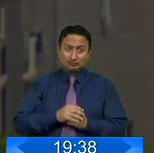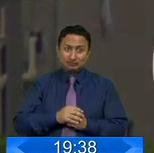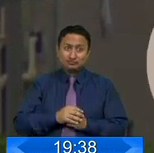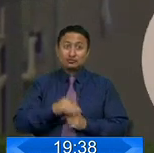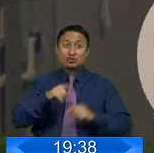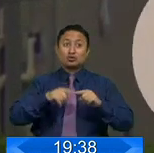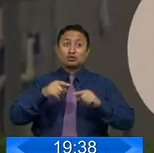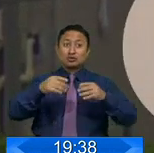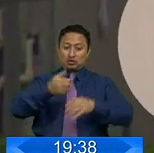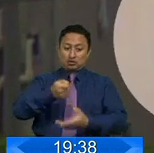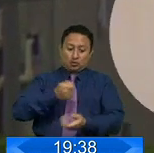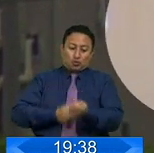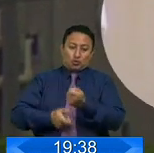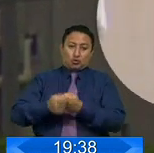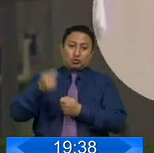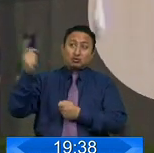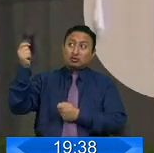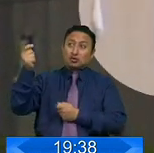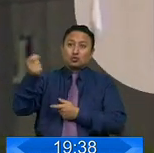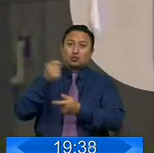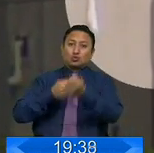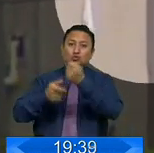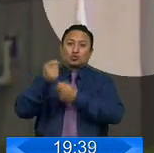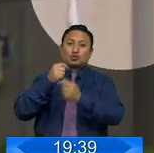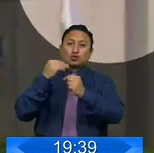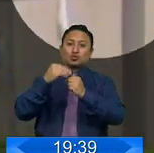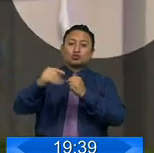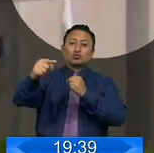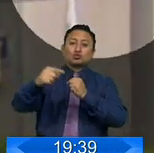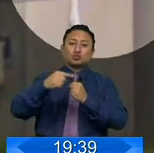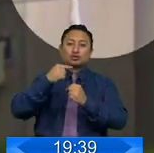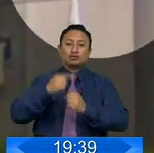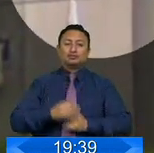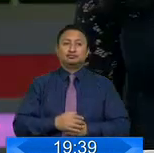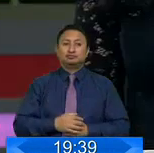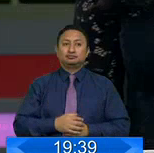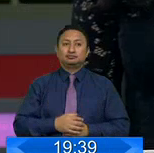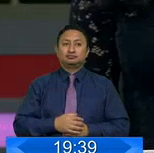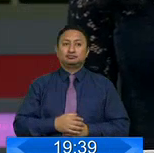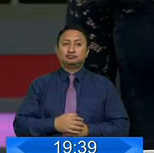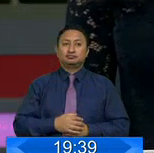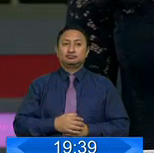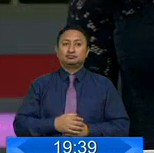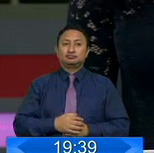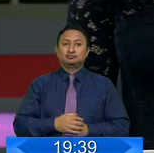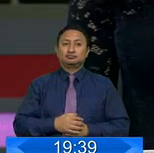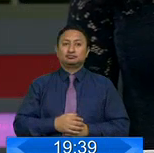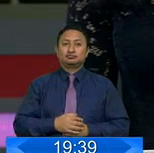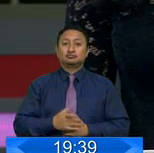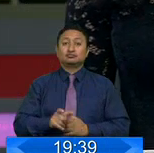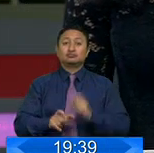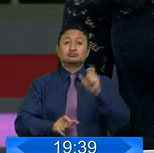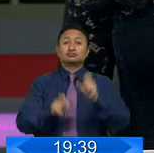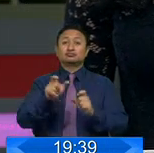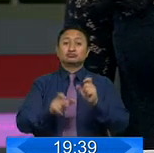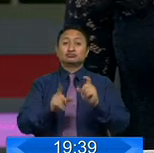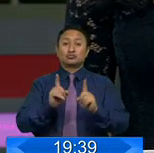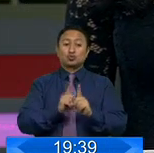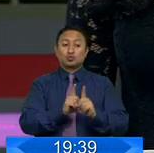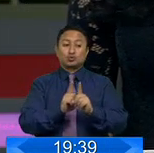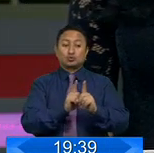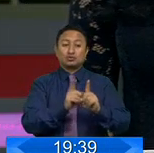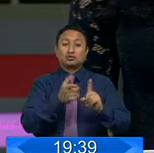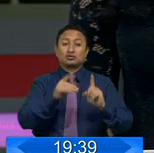atadas de un pabellón a otro, informó Charlie Pizá. Varios agapintas protagonizaron un asalto